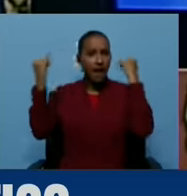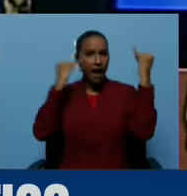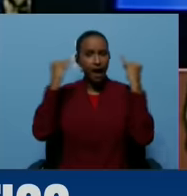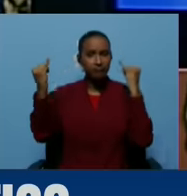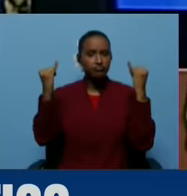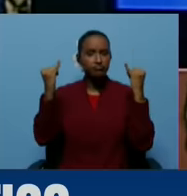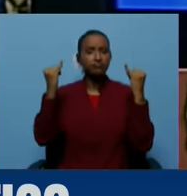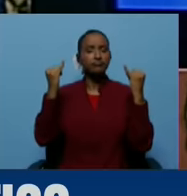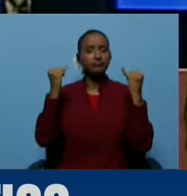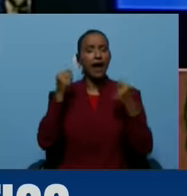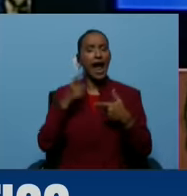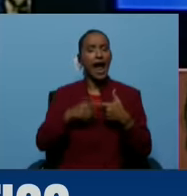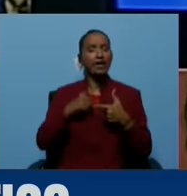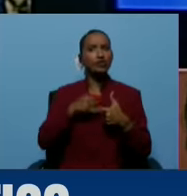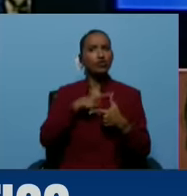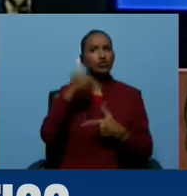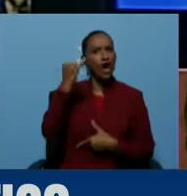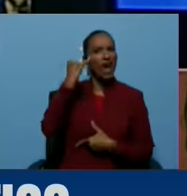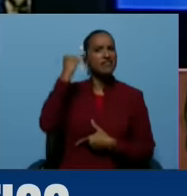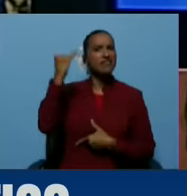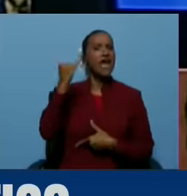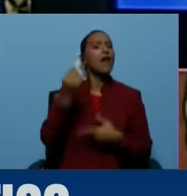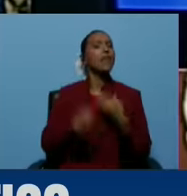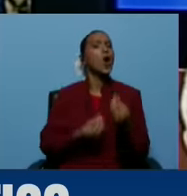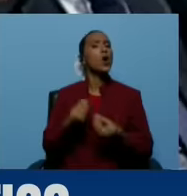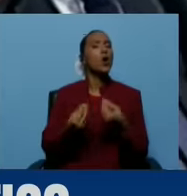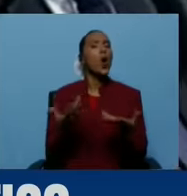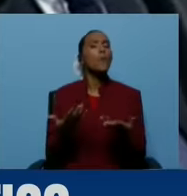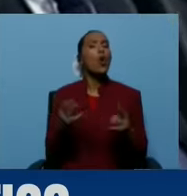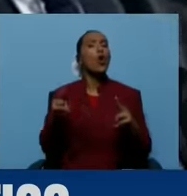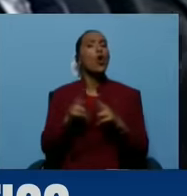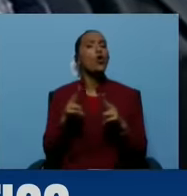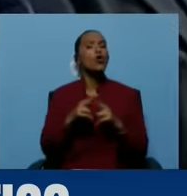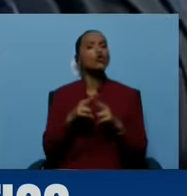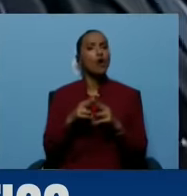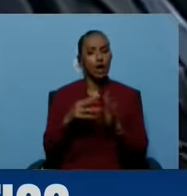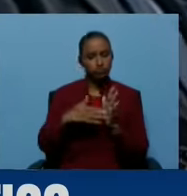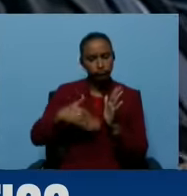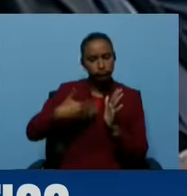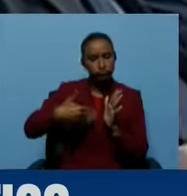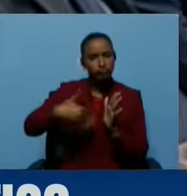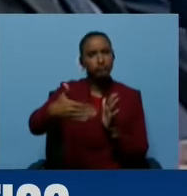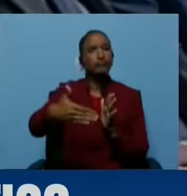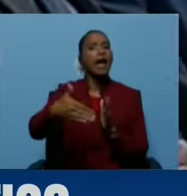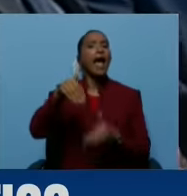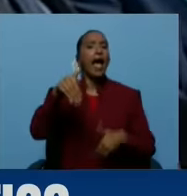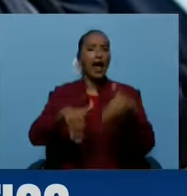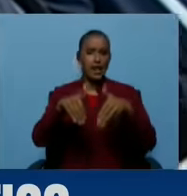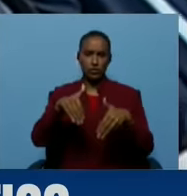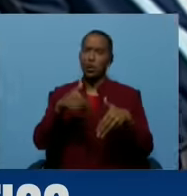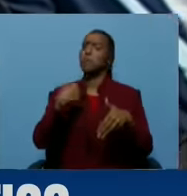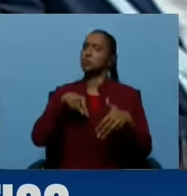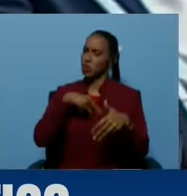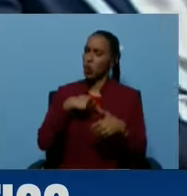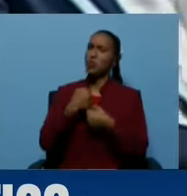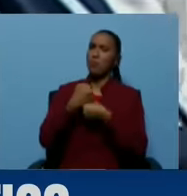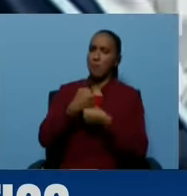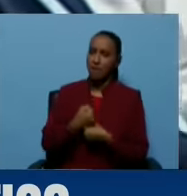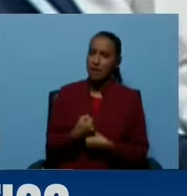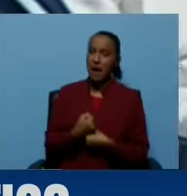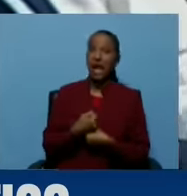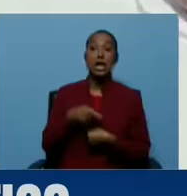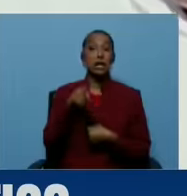y mecanismos para conocer el avance del proceso electoral. Vamos a esperar si ellos los